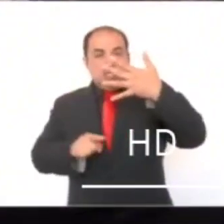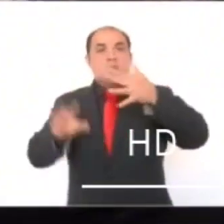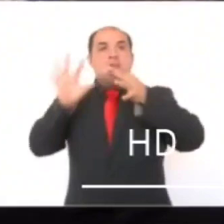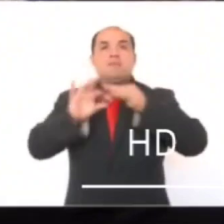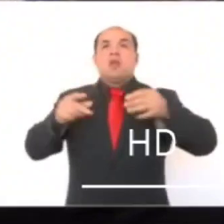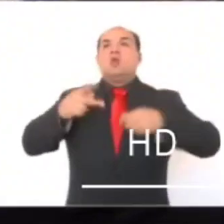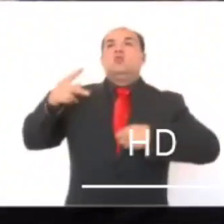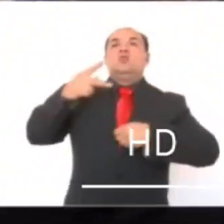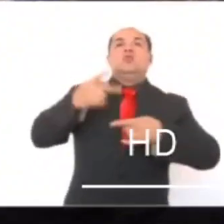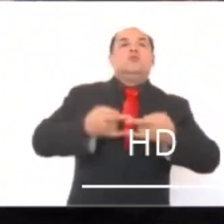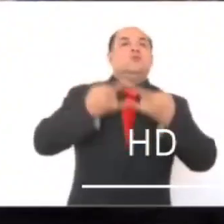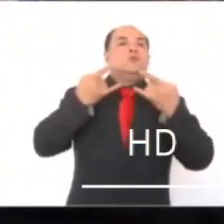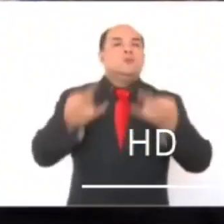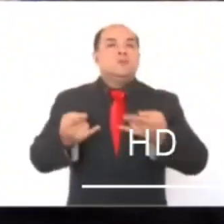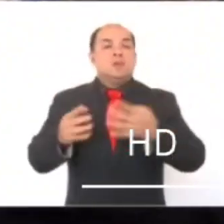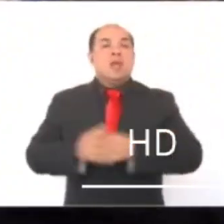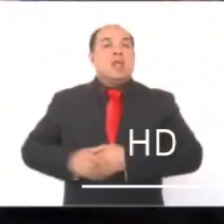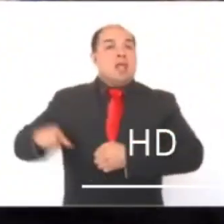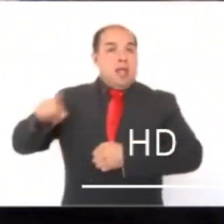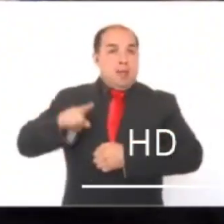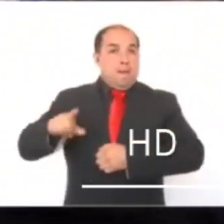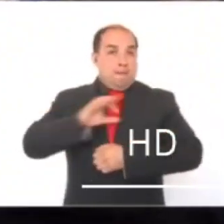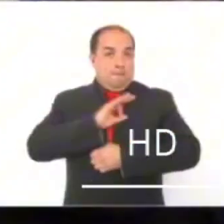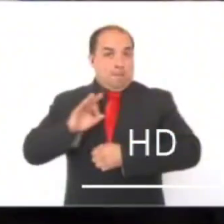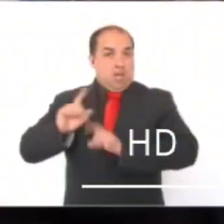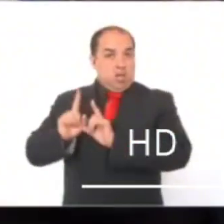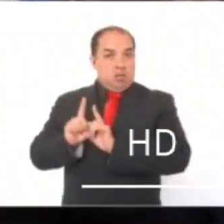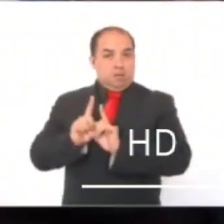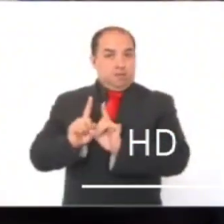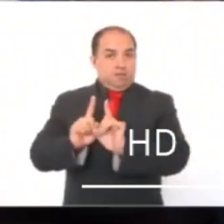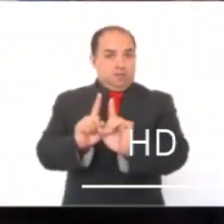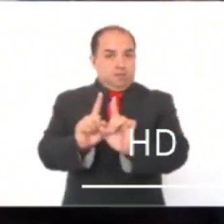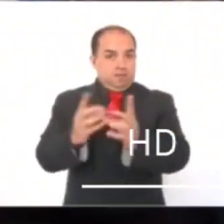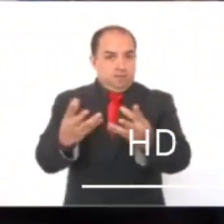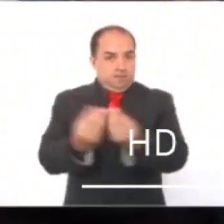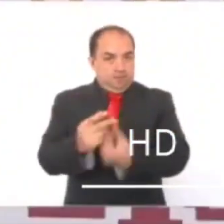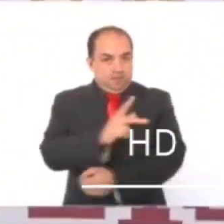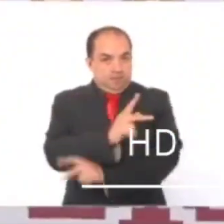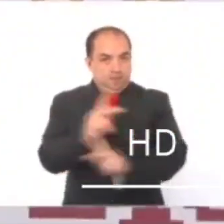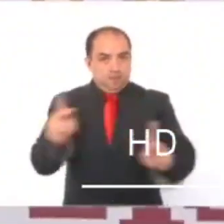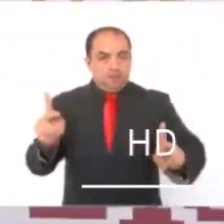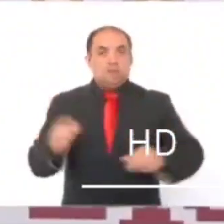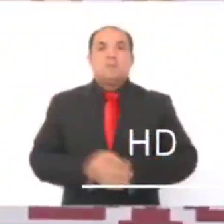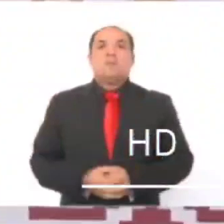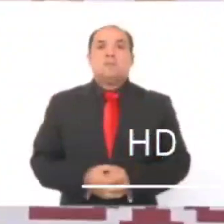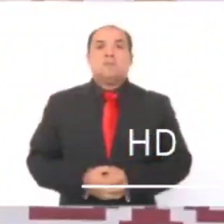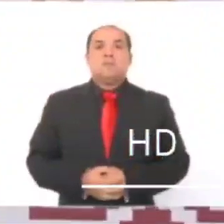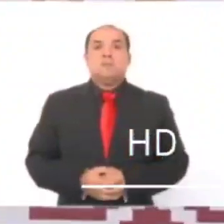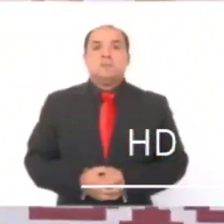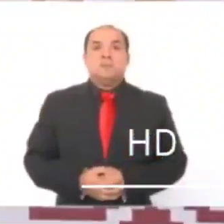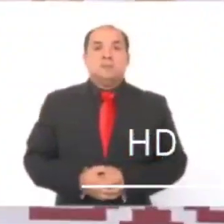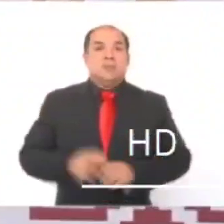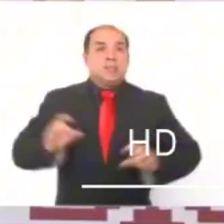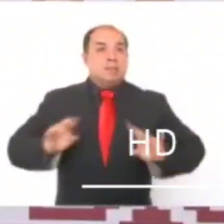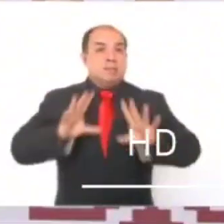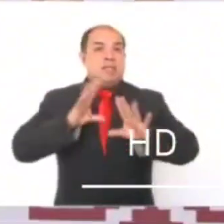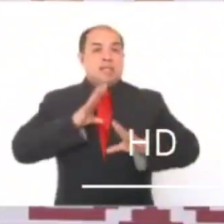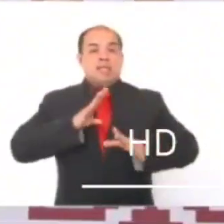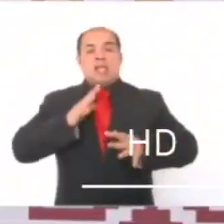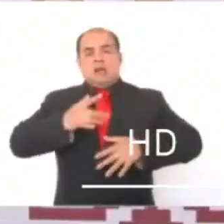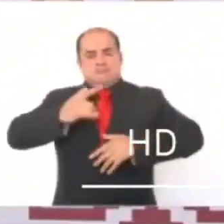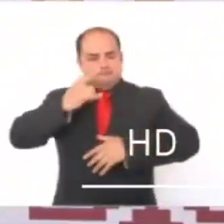sus historias y que nos han permitido caminar con ustedes, y que a pesar de lo sinuoso que puede ser el